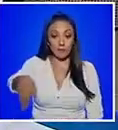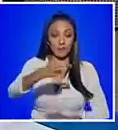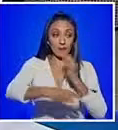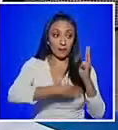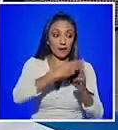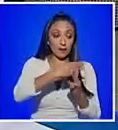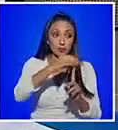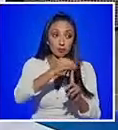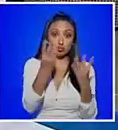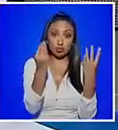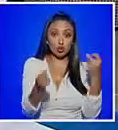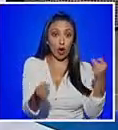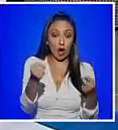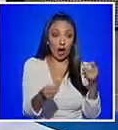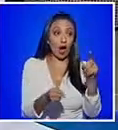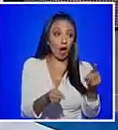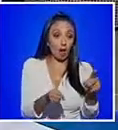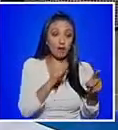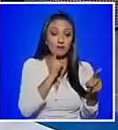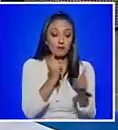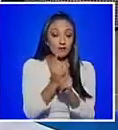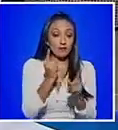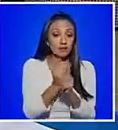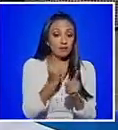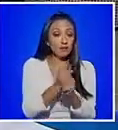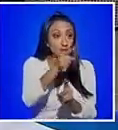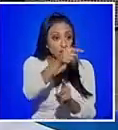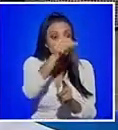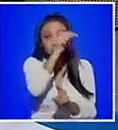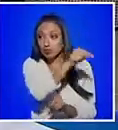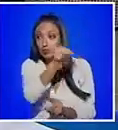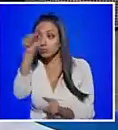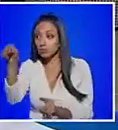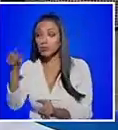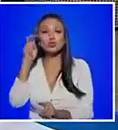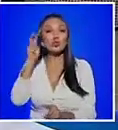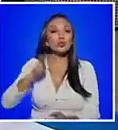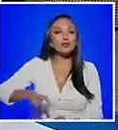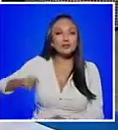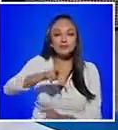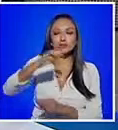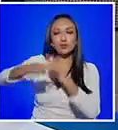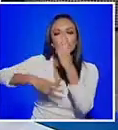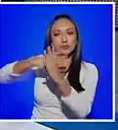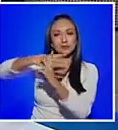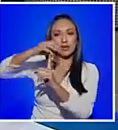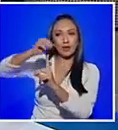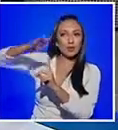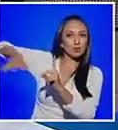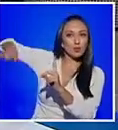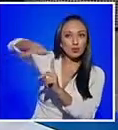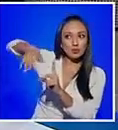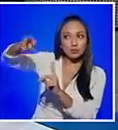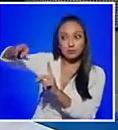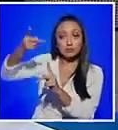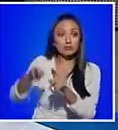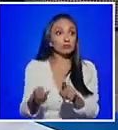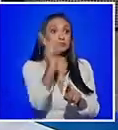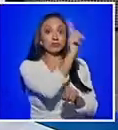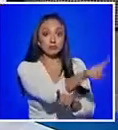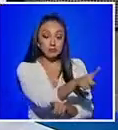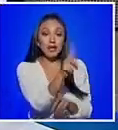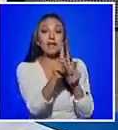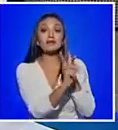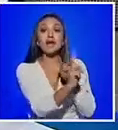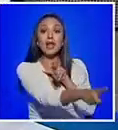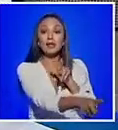Galarza, que es muy transitada y se utiliza no solo para llegar hasta la zona turística de San Antonio de Pichincha, sino también para